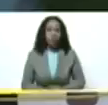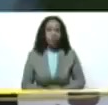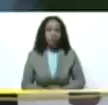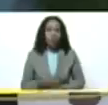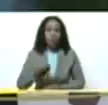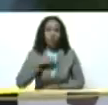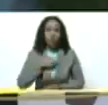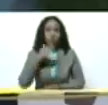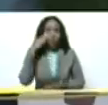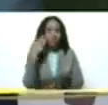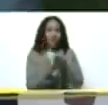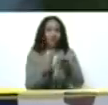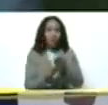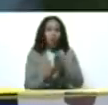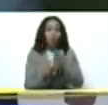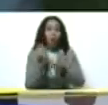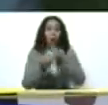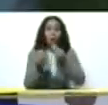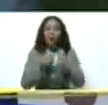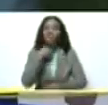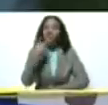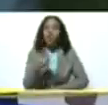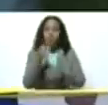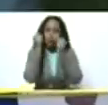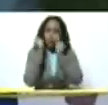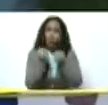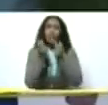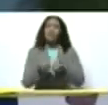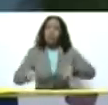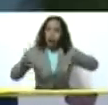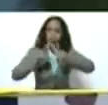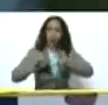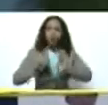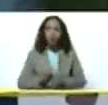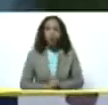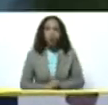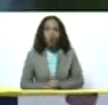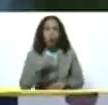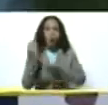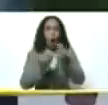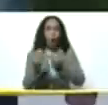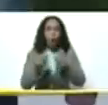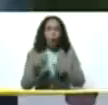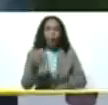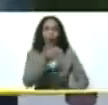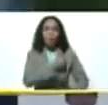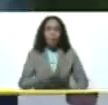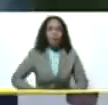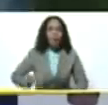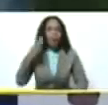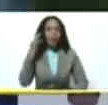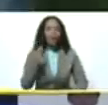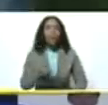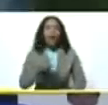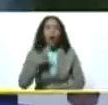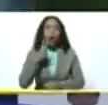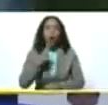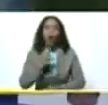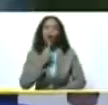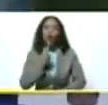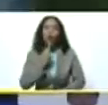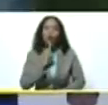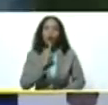Hemos visto voces sólidas, valientes, como la de la presidenta de Honduras, Xiomara